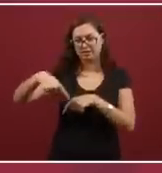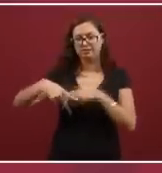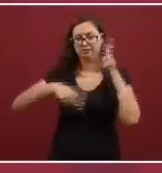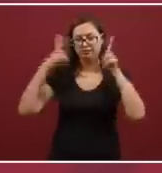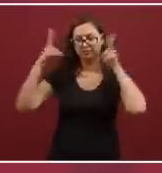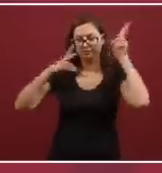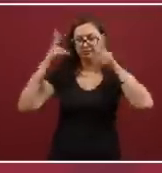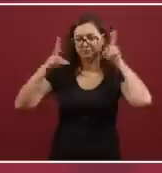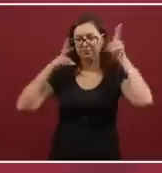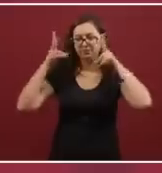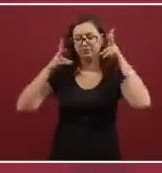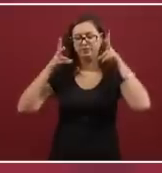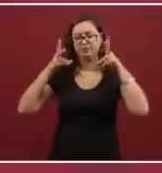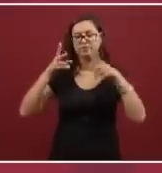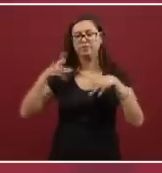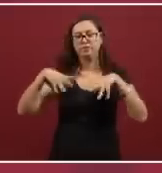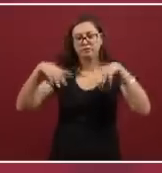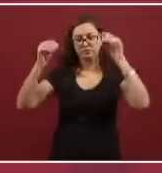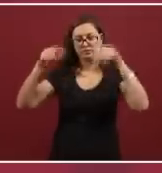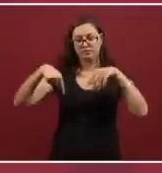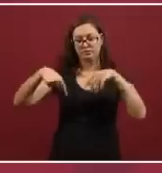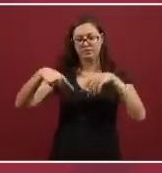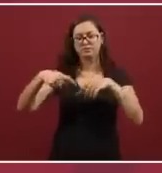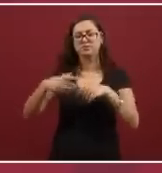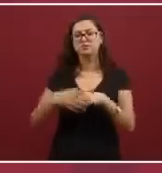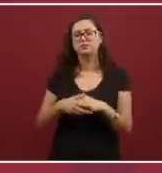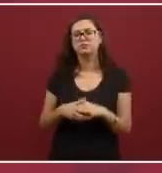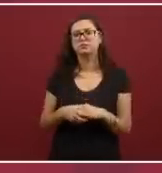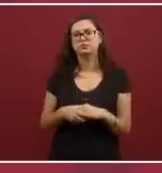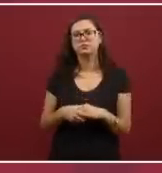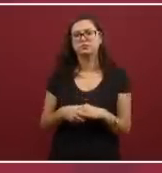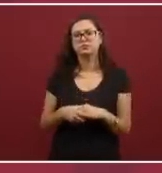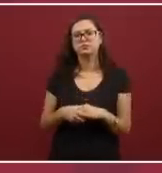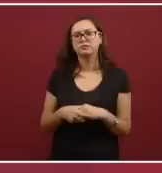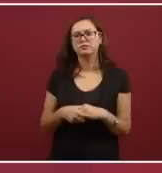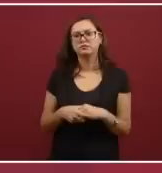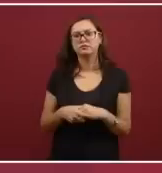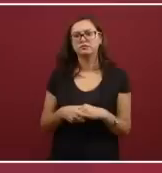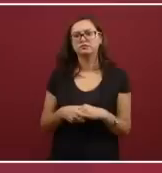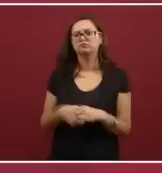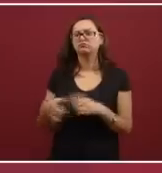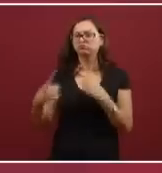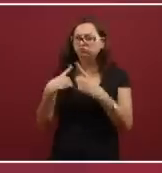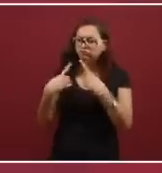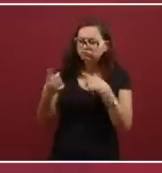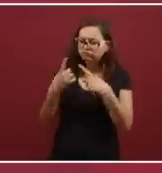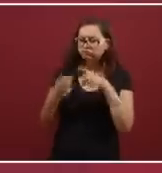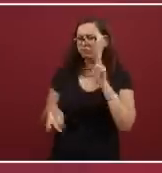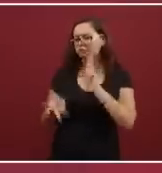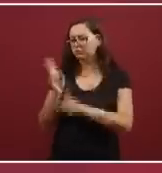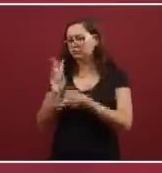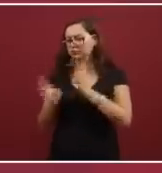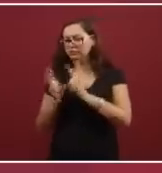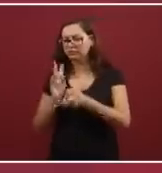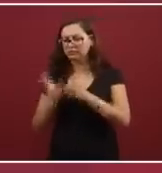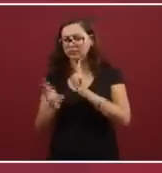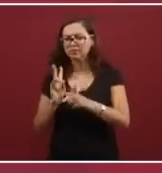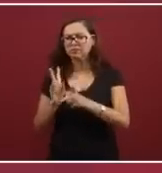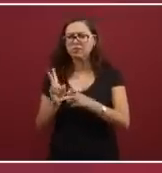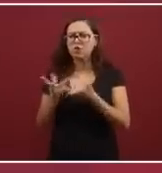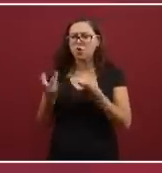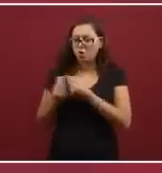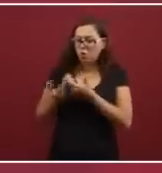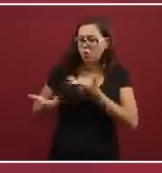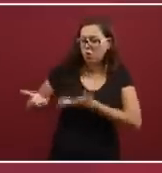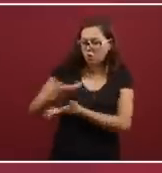en Palacio Nacional y hablamos de la cooperación para